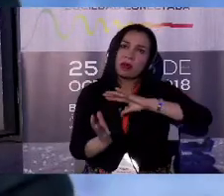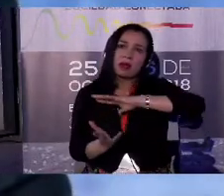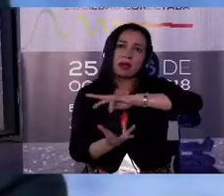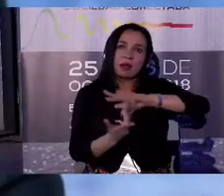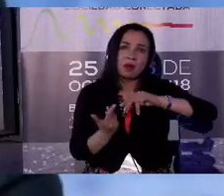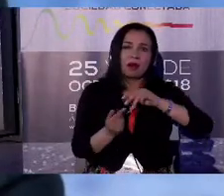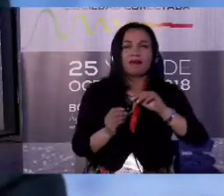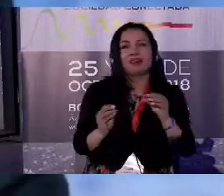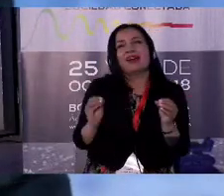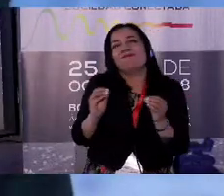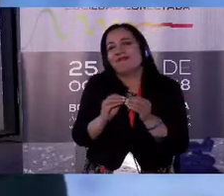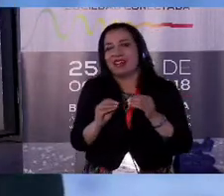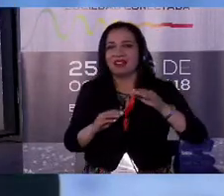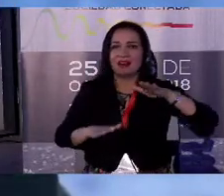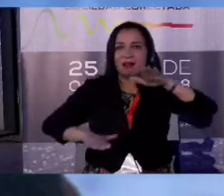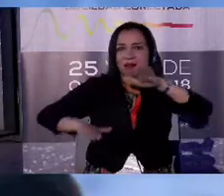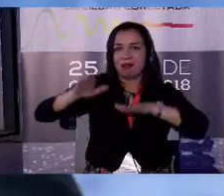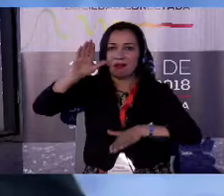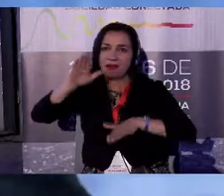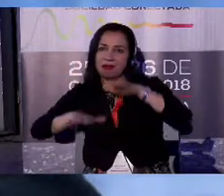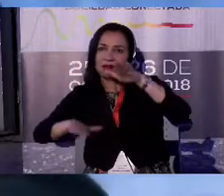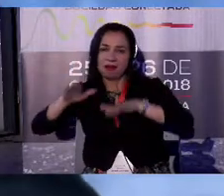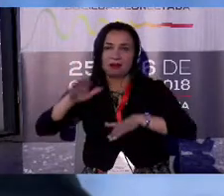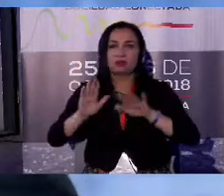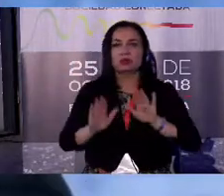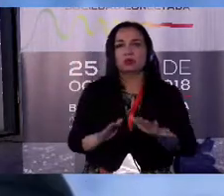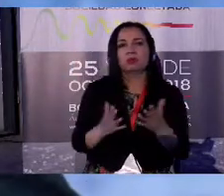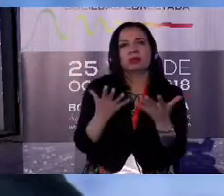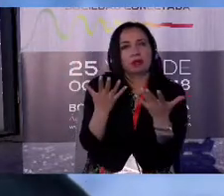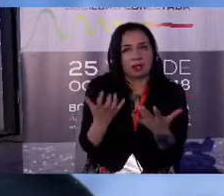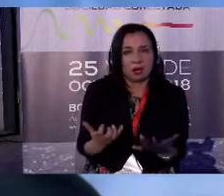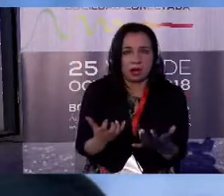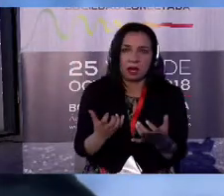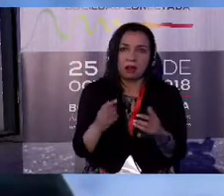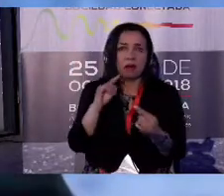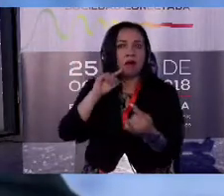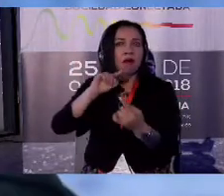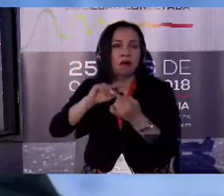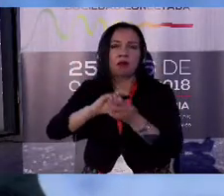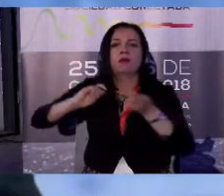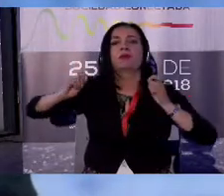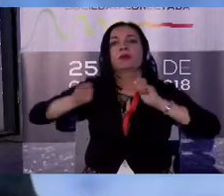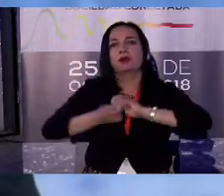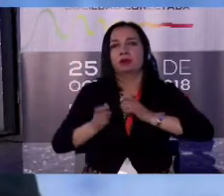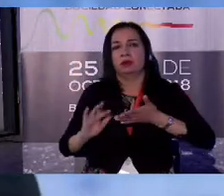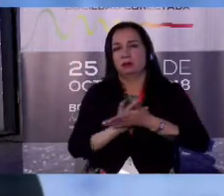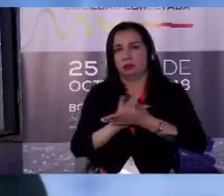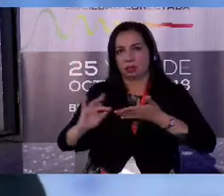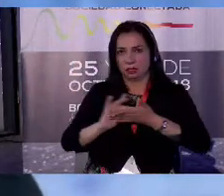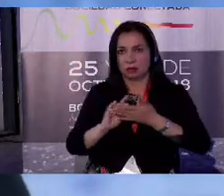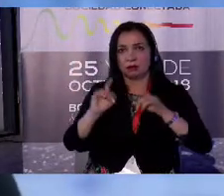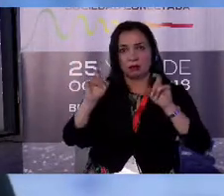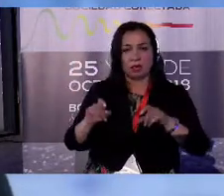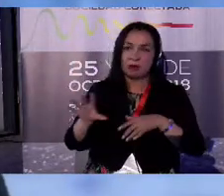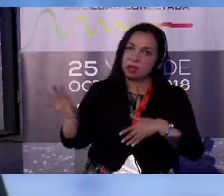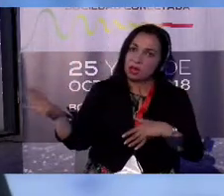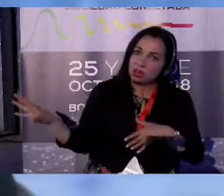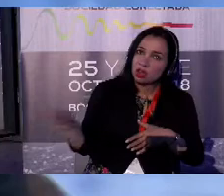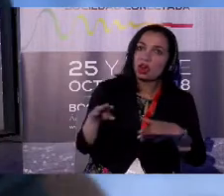su desigualdad. Porque efectivamente, si lo que aspiramos es a una transformación digital, esa tiene que ser para